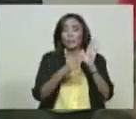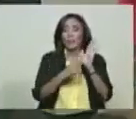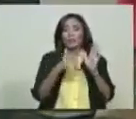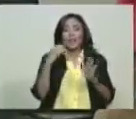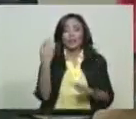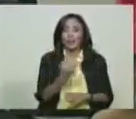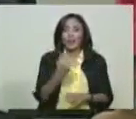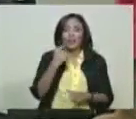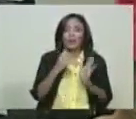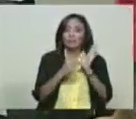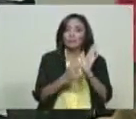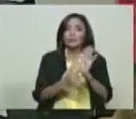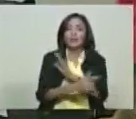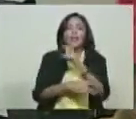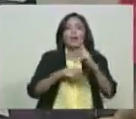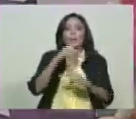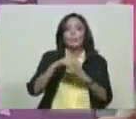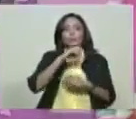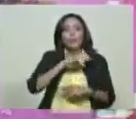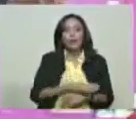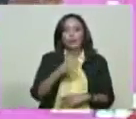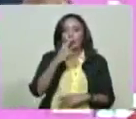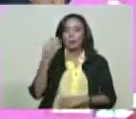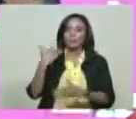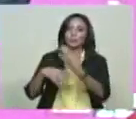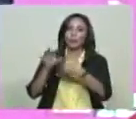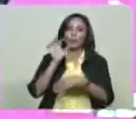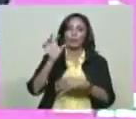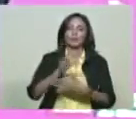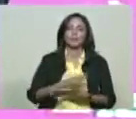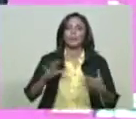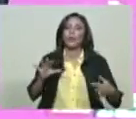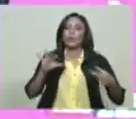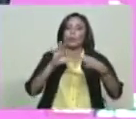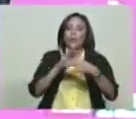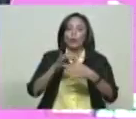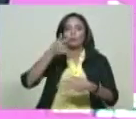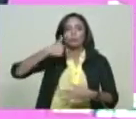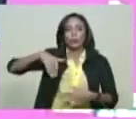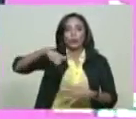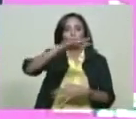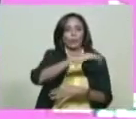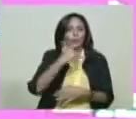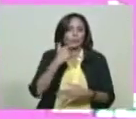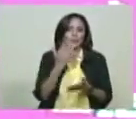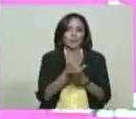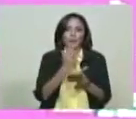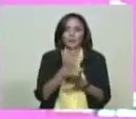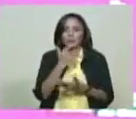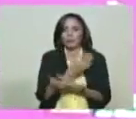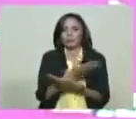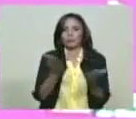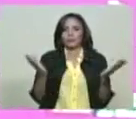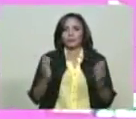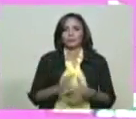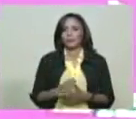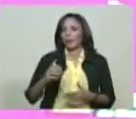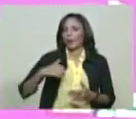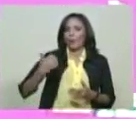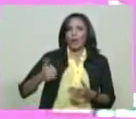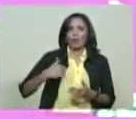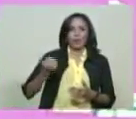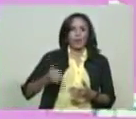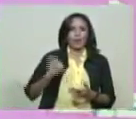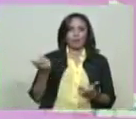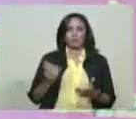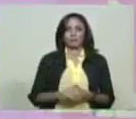del proceso histórico y conexión real con el pueblo yo siempre lo digo cualquiera de nosotros puede